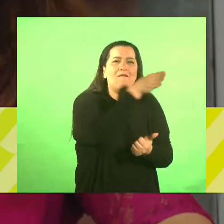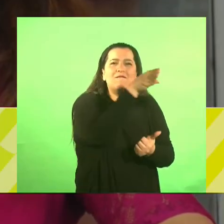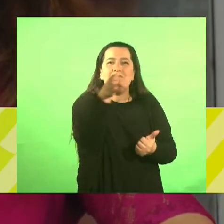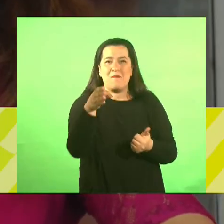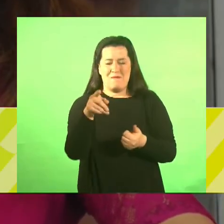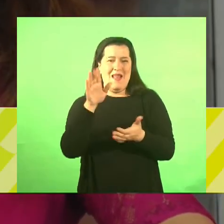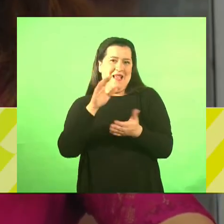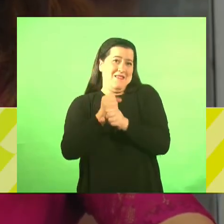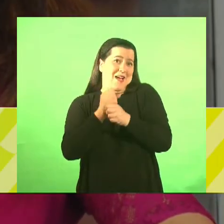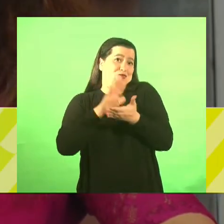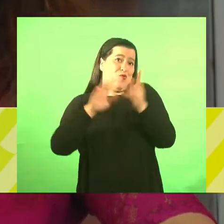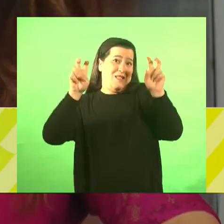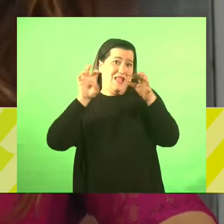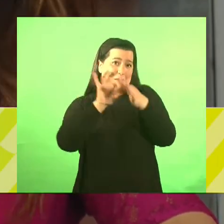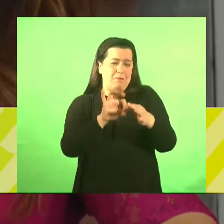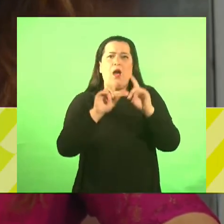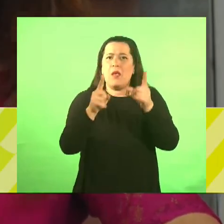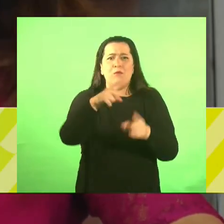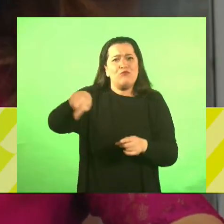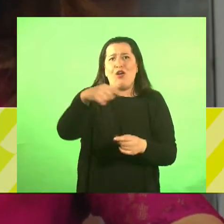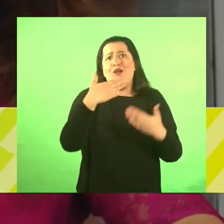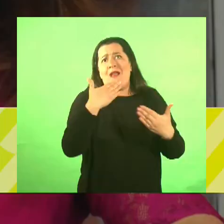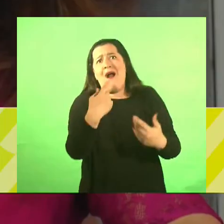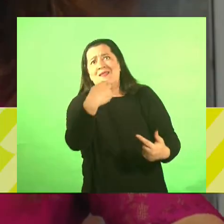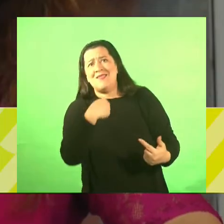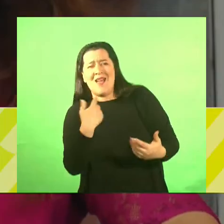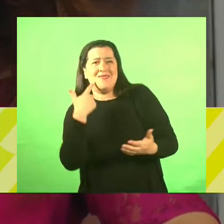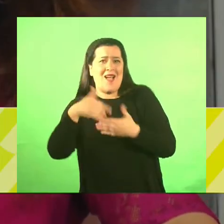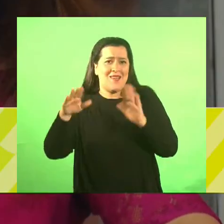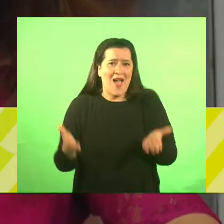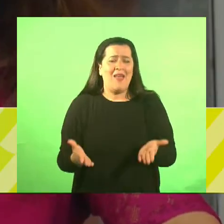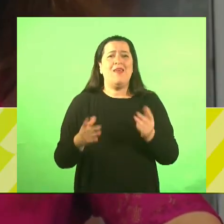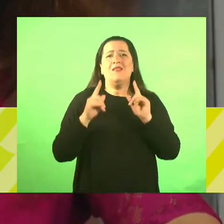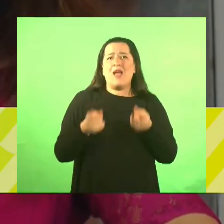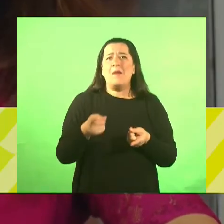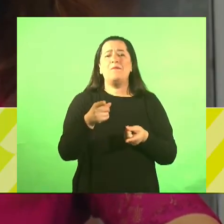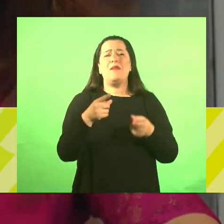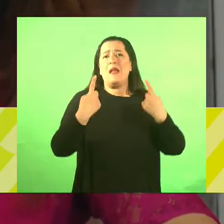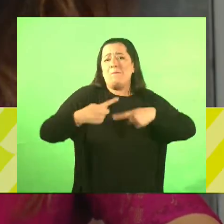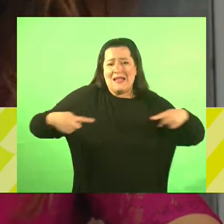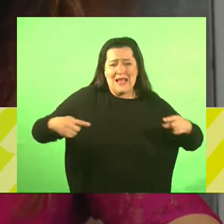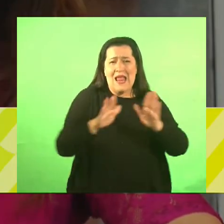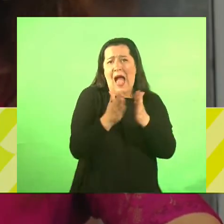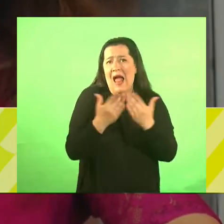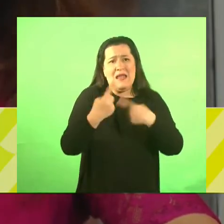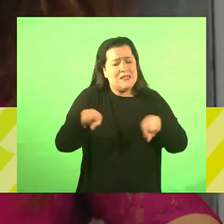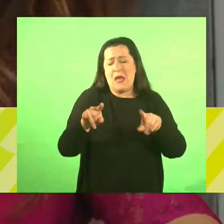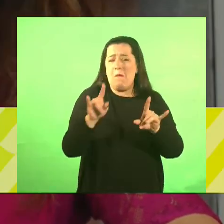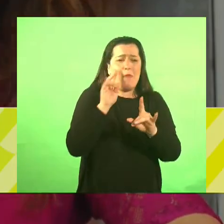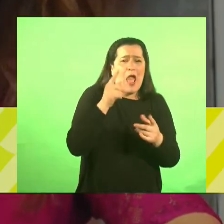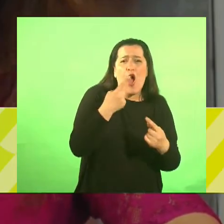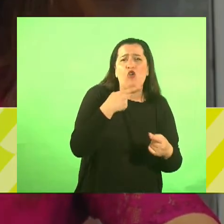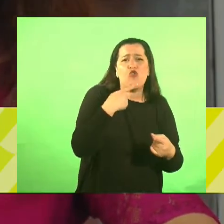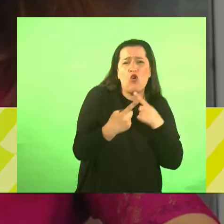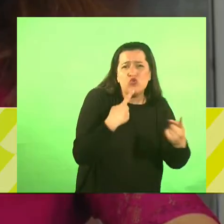sentido. Y hay un agradecimiento, hay un uso de los materiales constante,